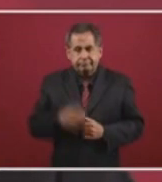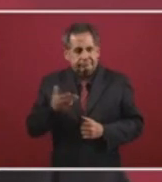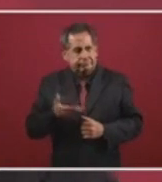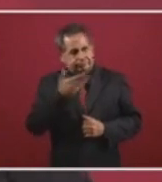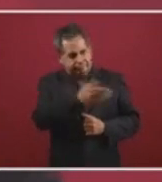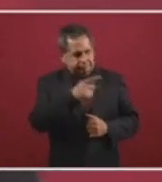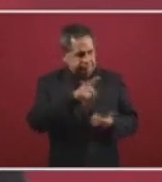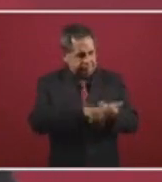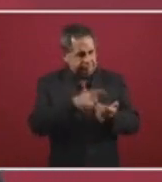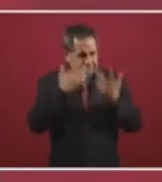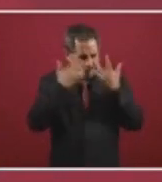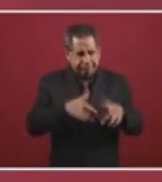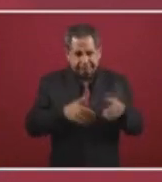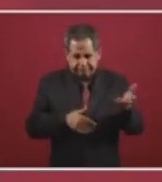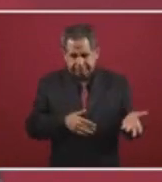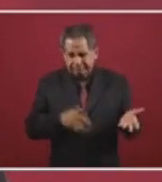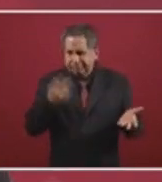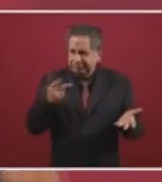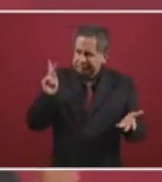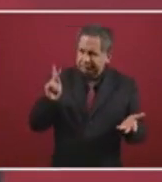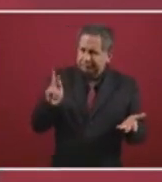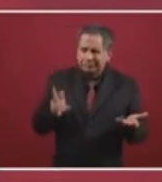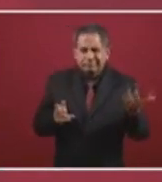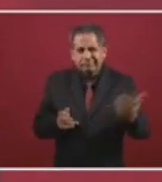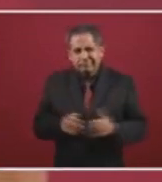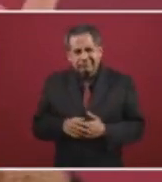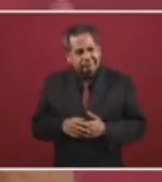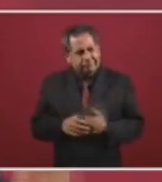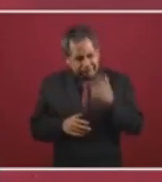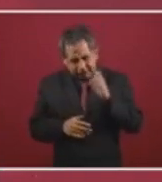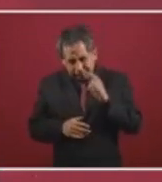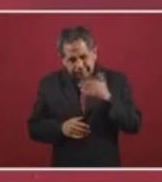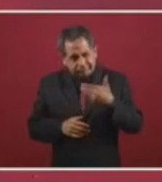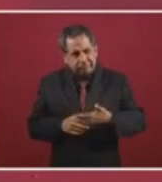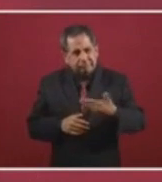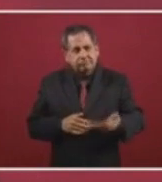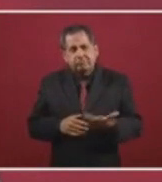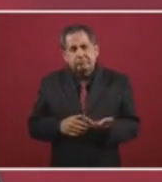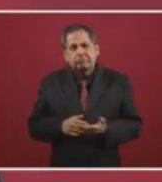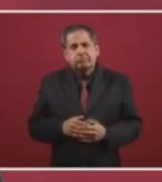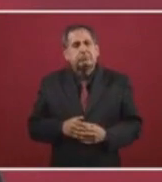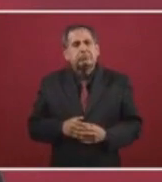pedirle la renuncia, pero vamos a